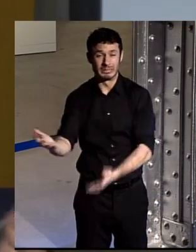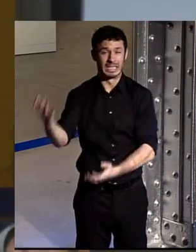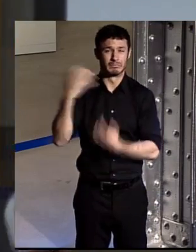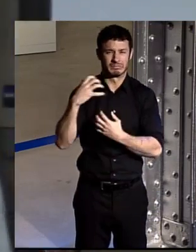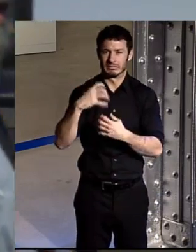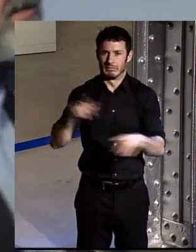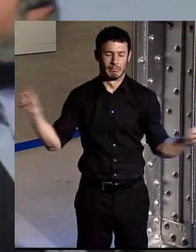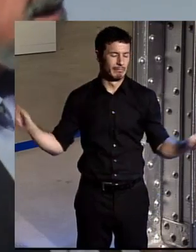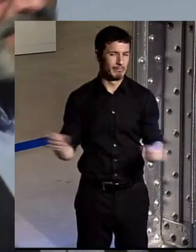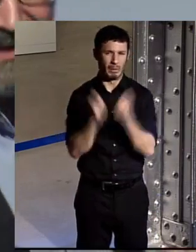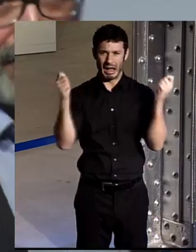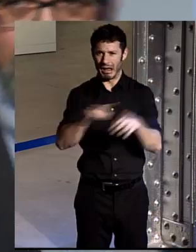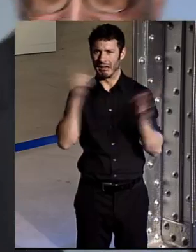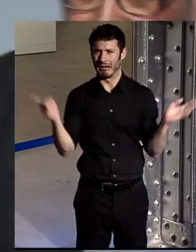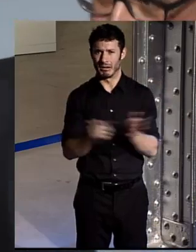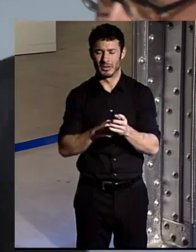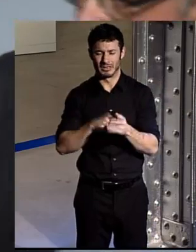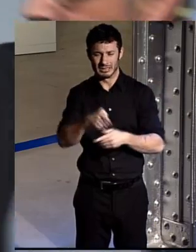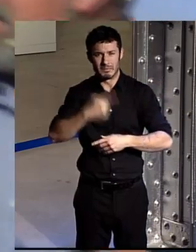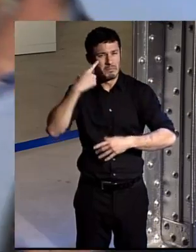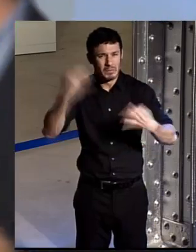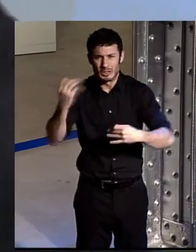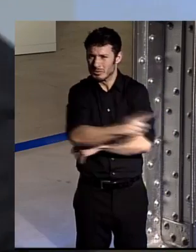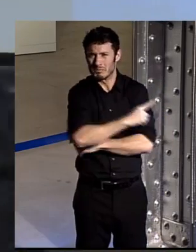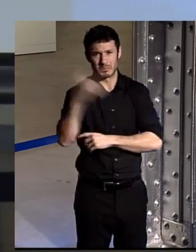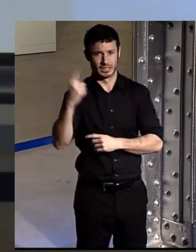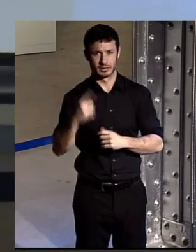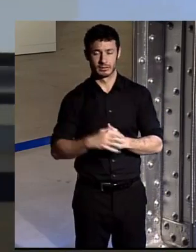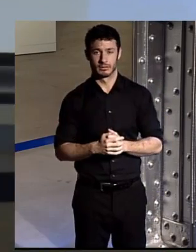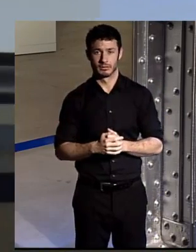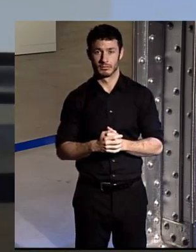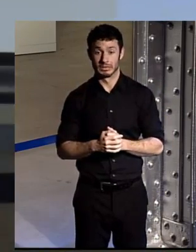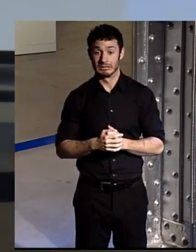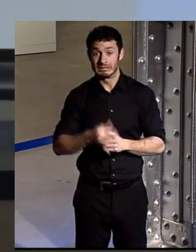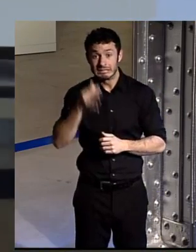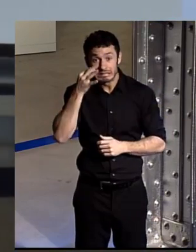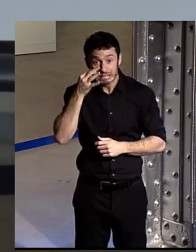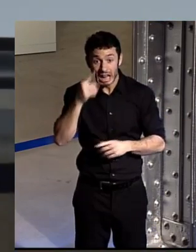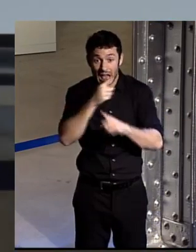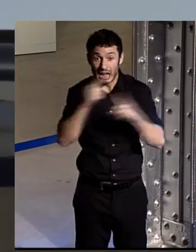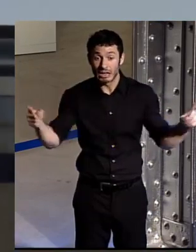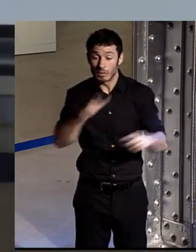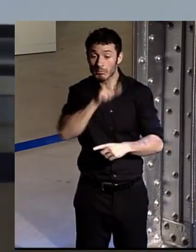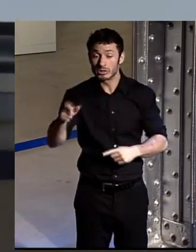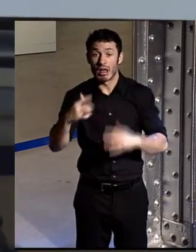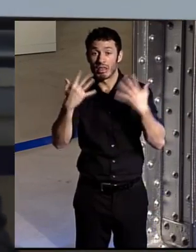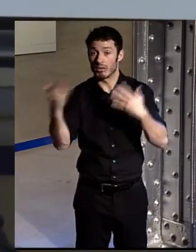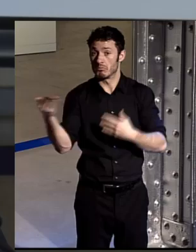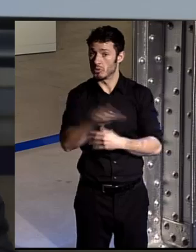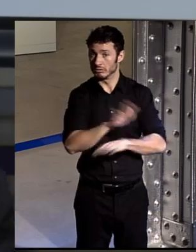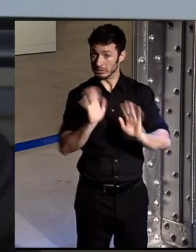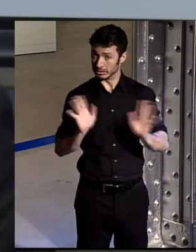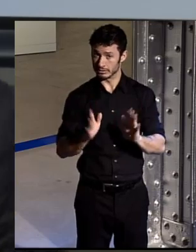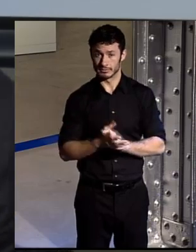completamente. Es el animal más peligroso del planeta. Bueno, pues solo se conocen 10 personas al año que mueran por un tiburón